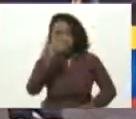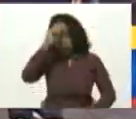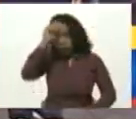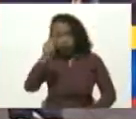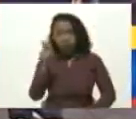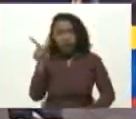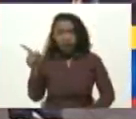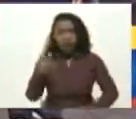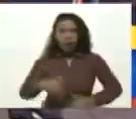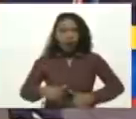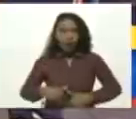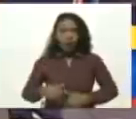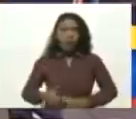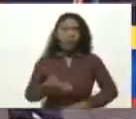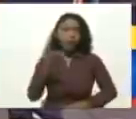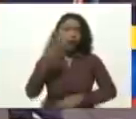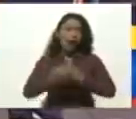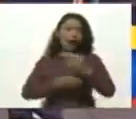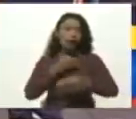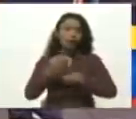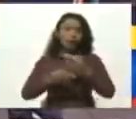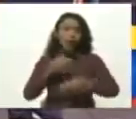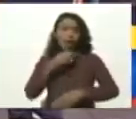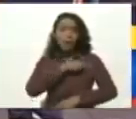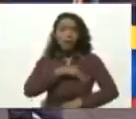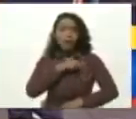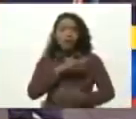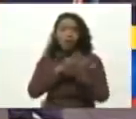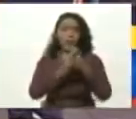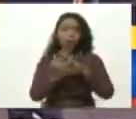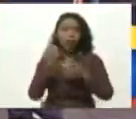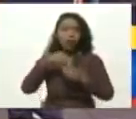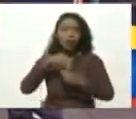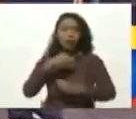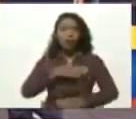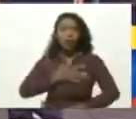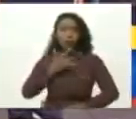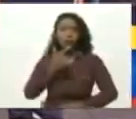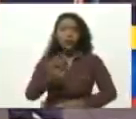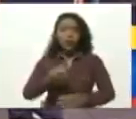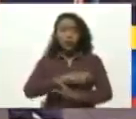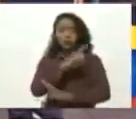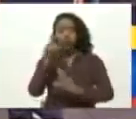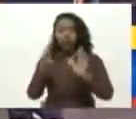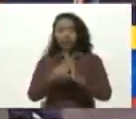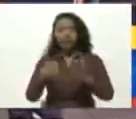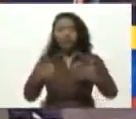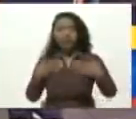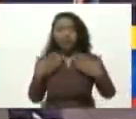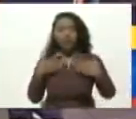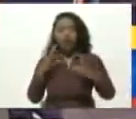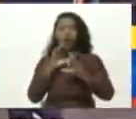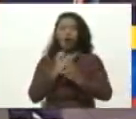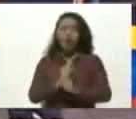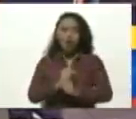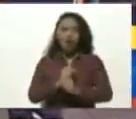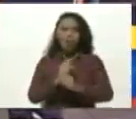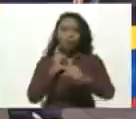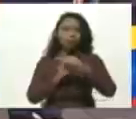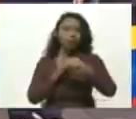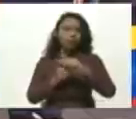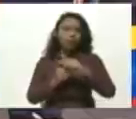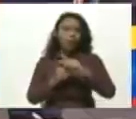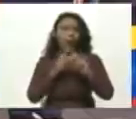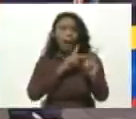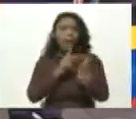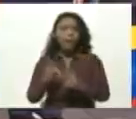esfuerzo extraordinario que ha hecho la misión Barrio Adentro. Así que, presidente, podemos decirle con absoluta alegría, confianza y optimismo que el